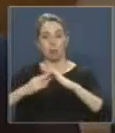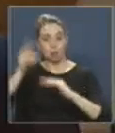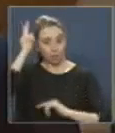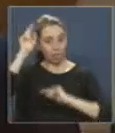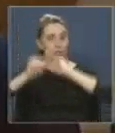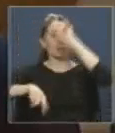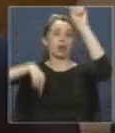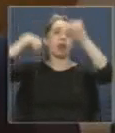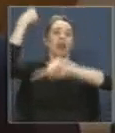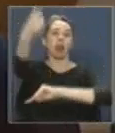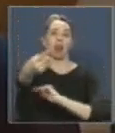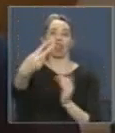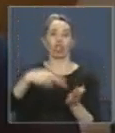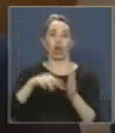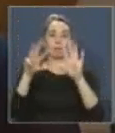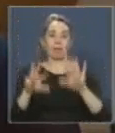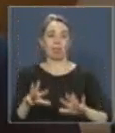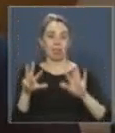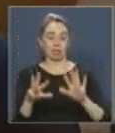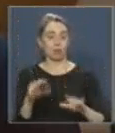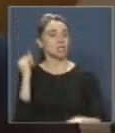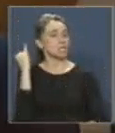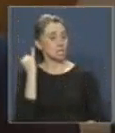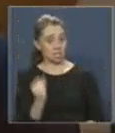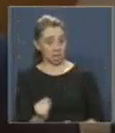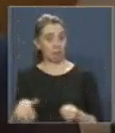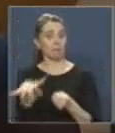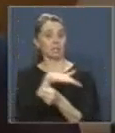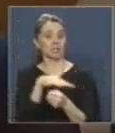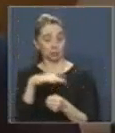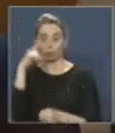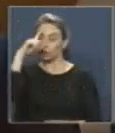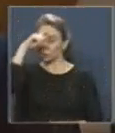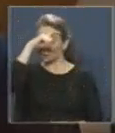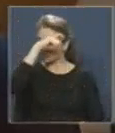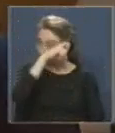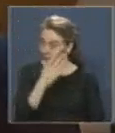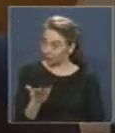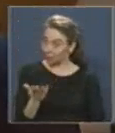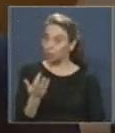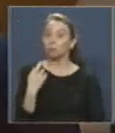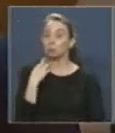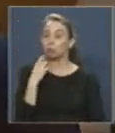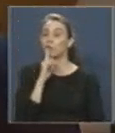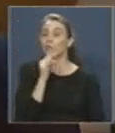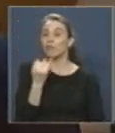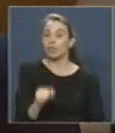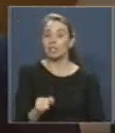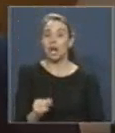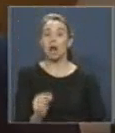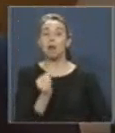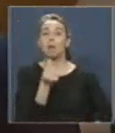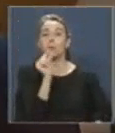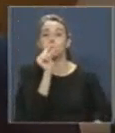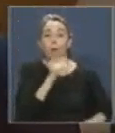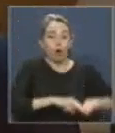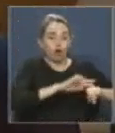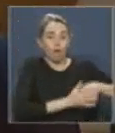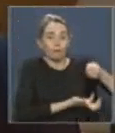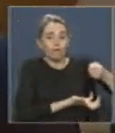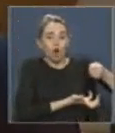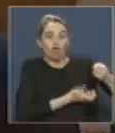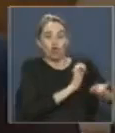año 2019. Siempre esta ha sido una situación compleja porque finalmente es muy poco el recurso que se